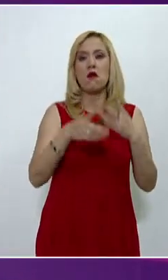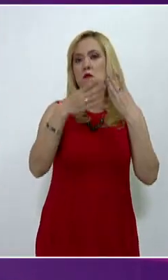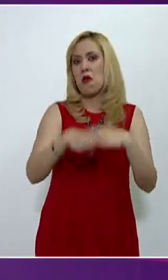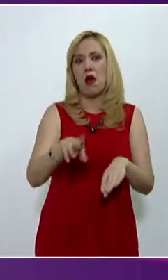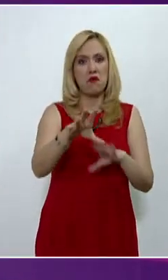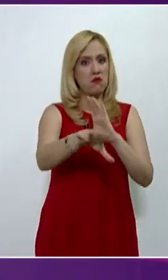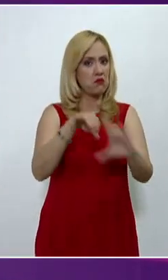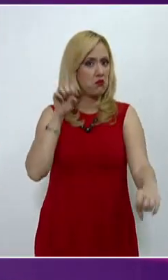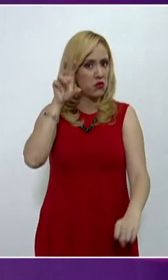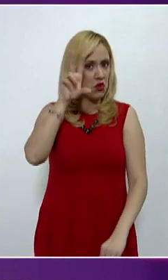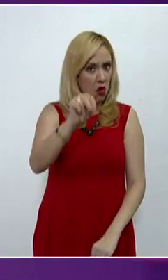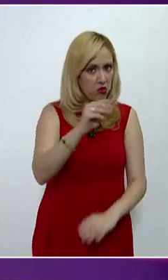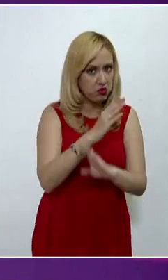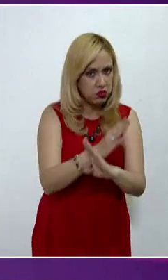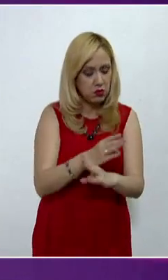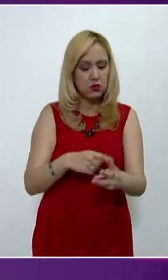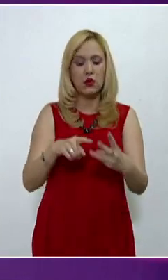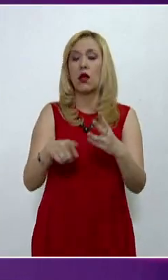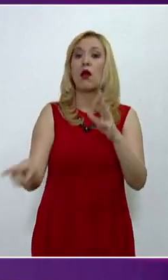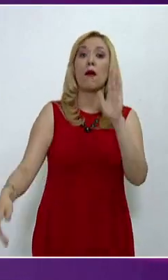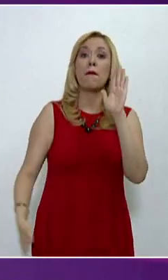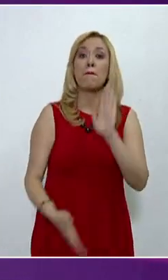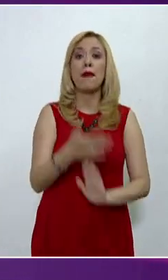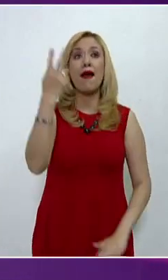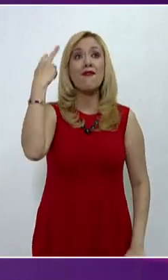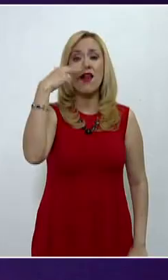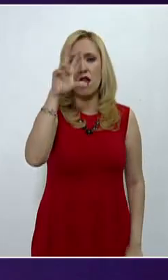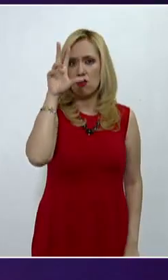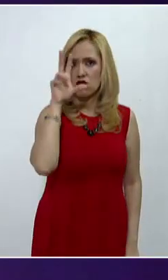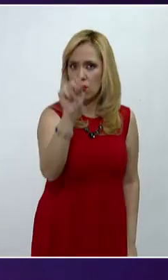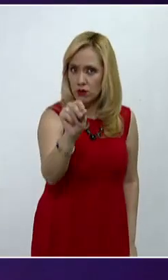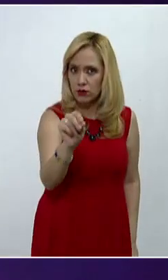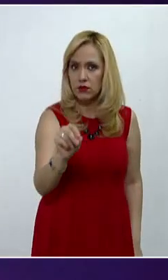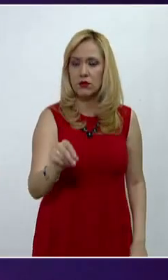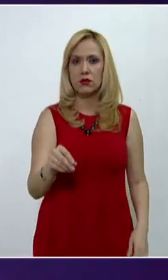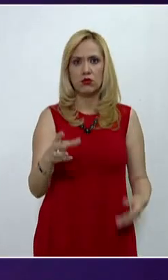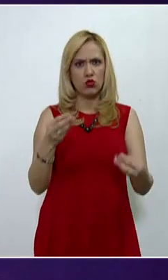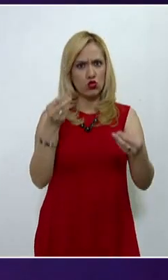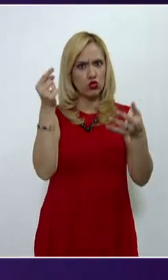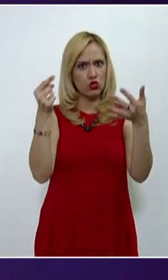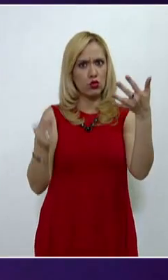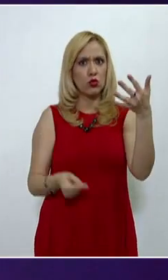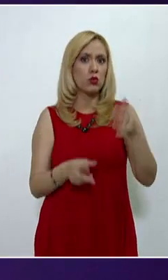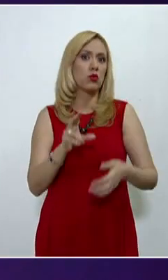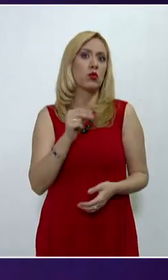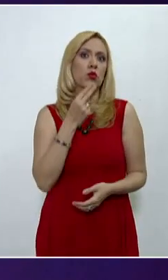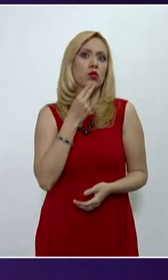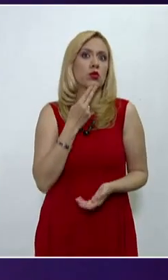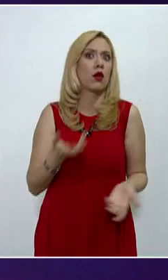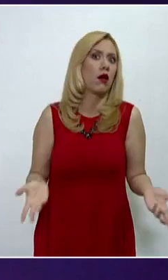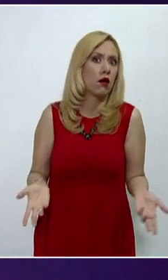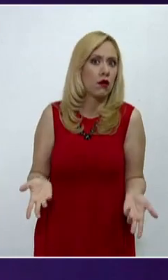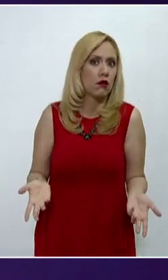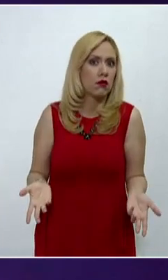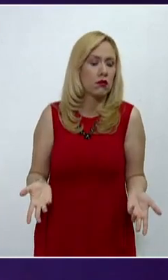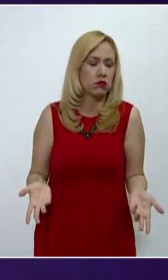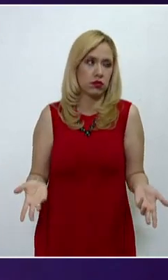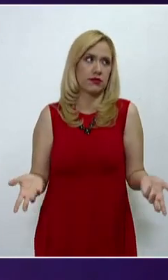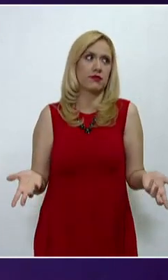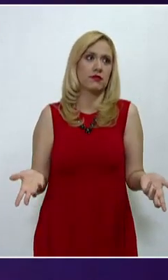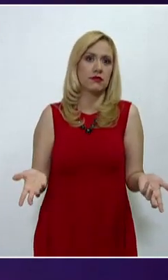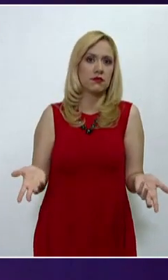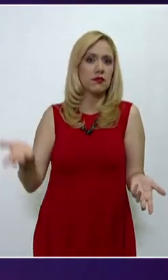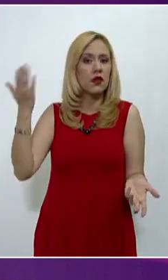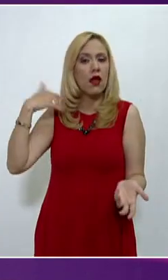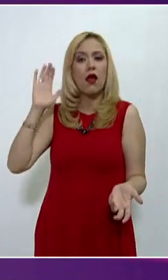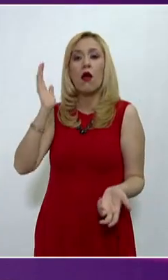del país. O sea, hay un montón de medidas cautelares, es una larga lista de medidas cautelares que no se usan, ¿no? Básicamente, en el anterior sistema